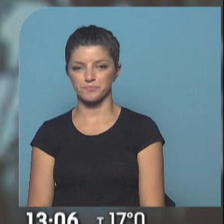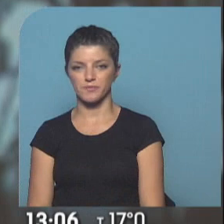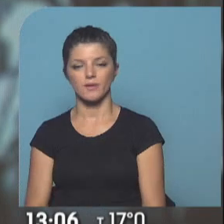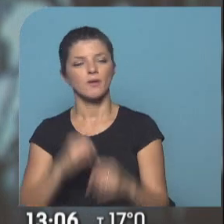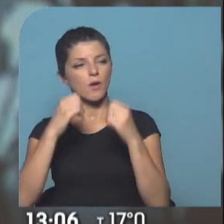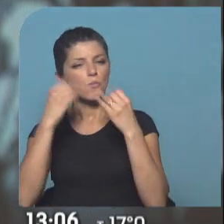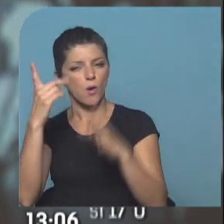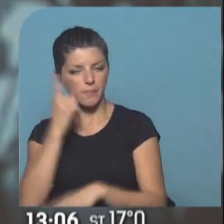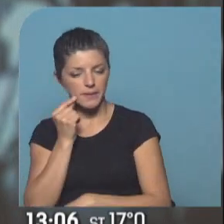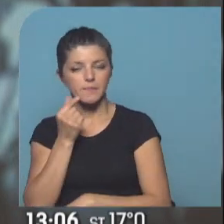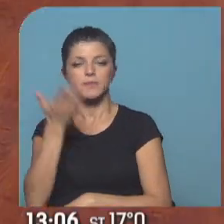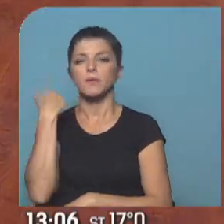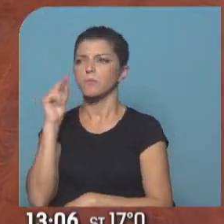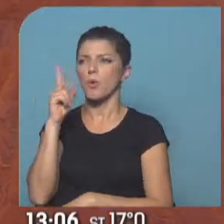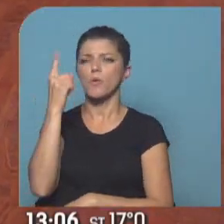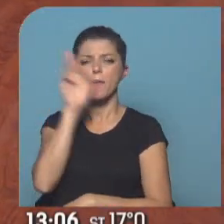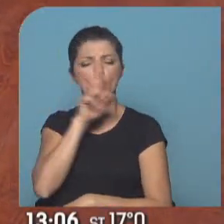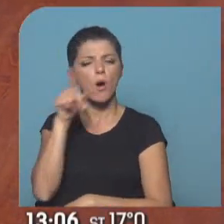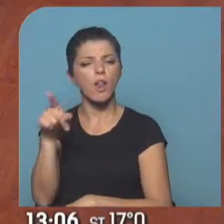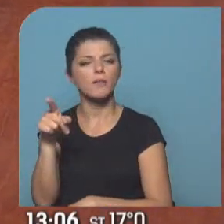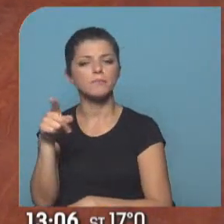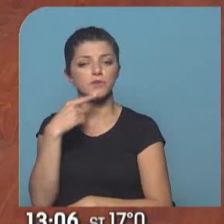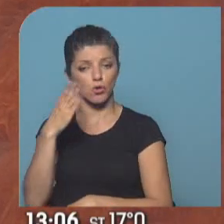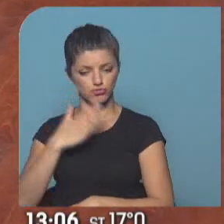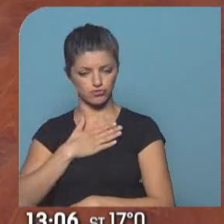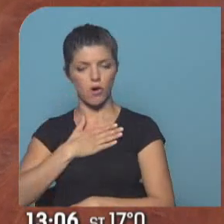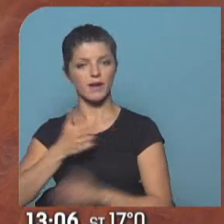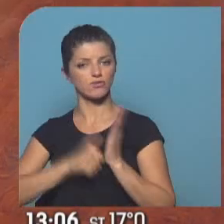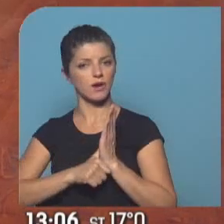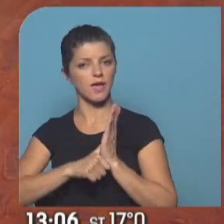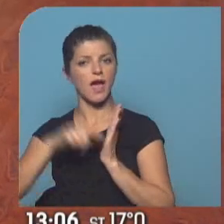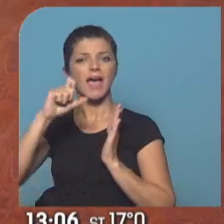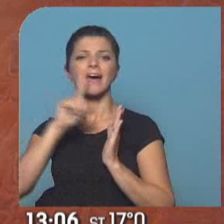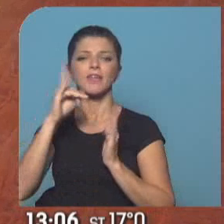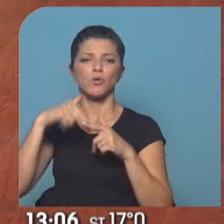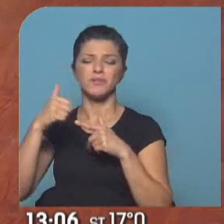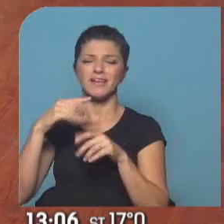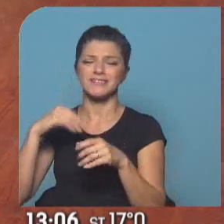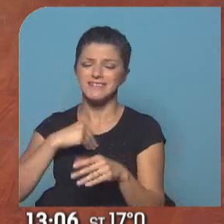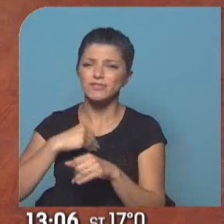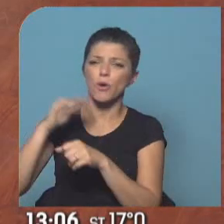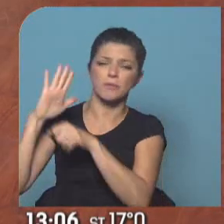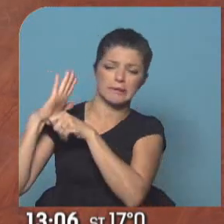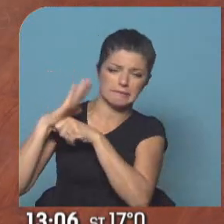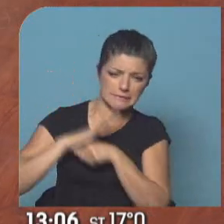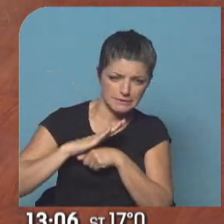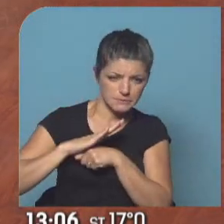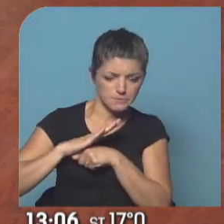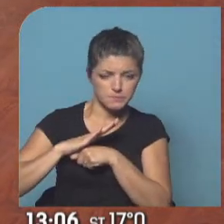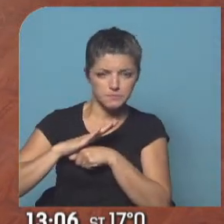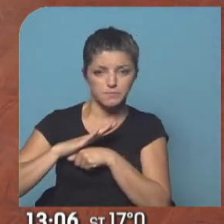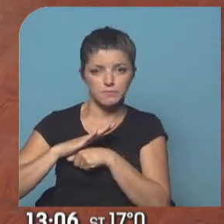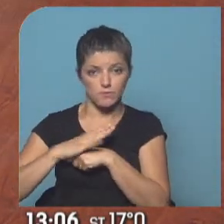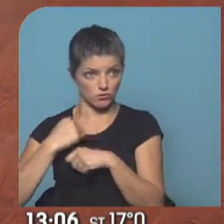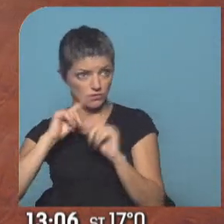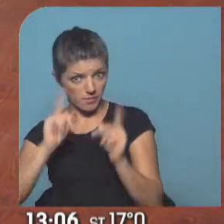uno de los testimonios del informe, una señora que decía que como catalana se sentía oprimida, usó esa expresión. Entonces, al mismo tiempo sabemos que Cataluña